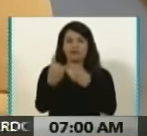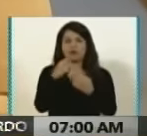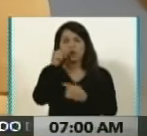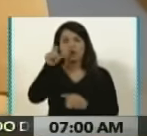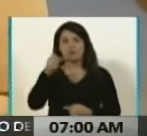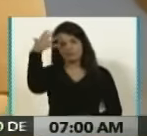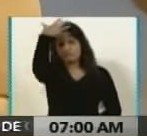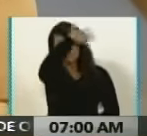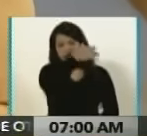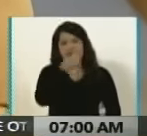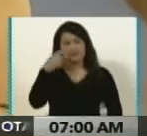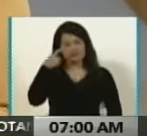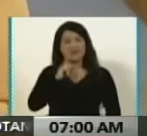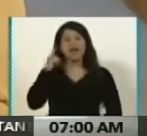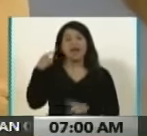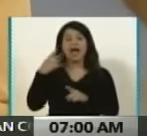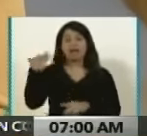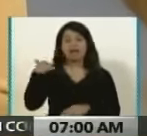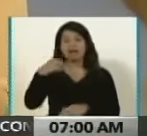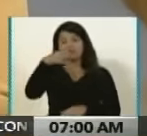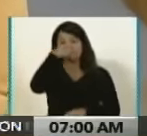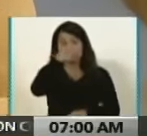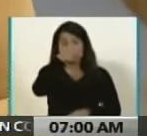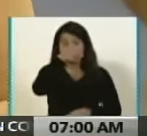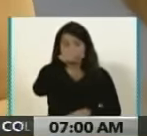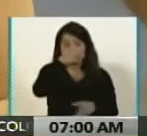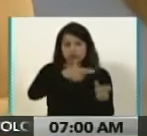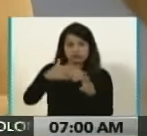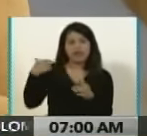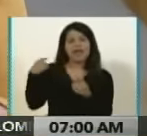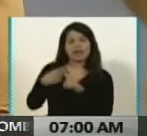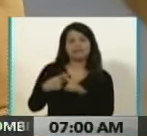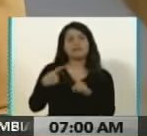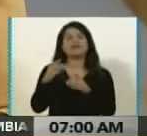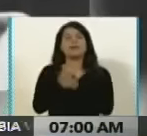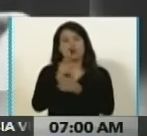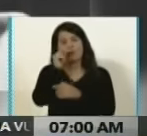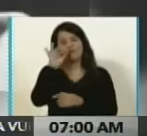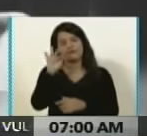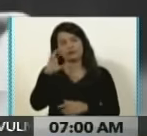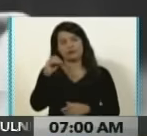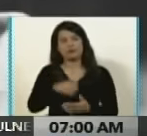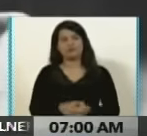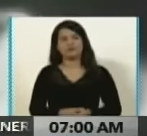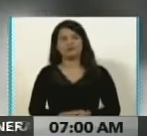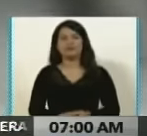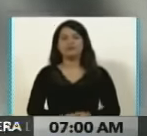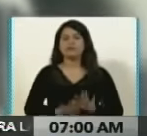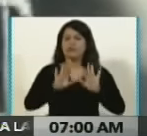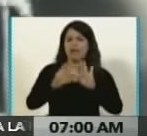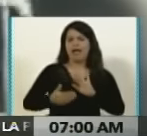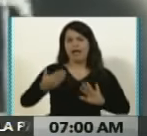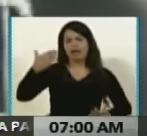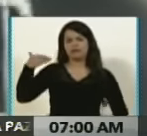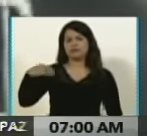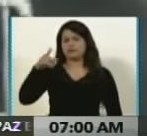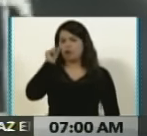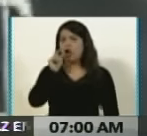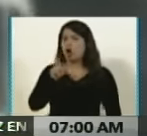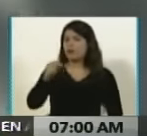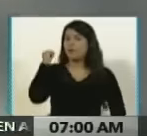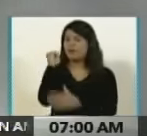Julio Escalona, ex guerrillero y por supuesto amigo también de Fabricio Ojeda. Eran aquellos tiempos, Fabricio lo asesinaron